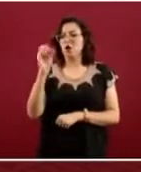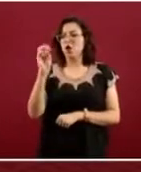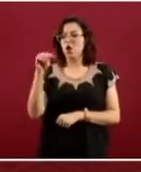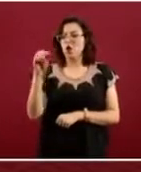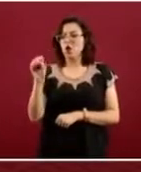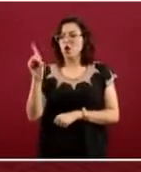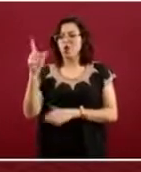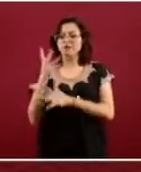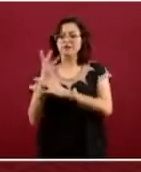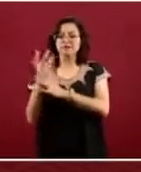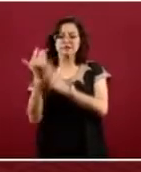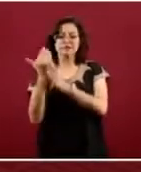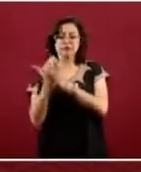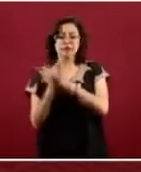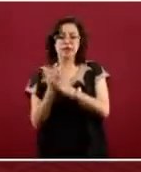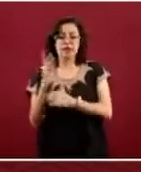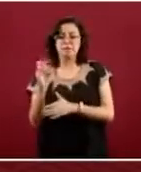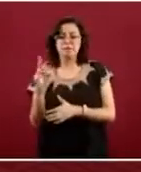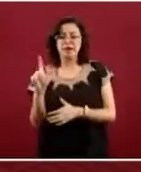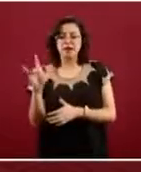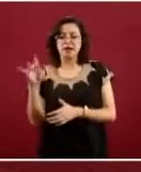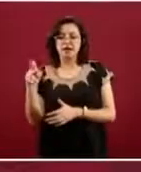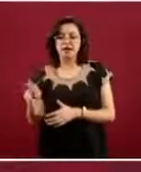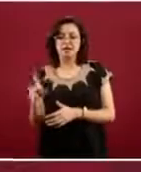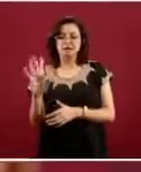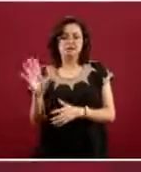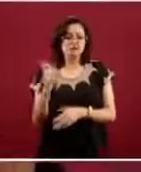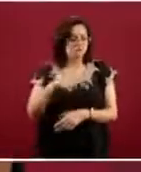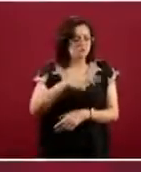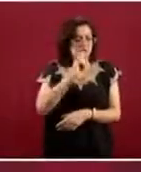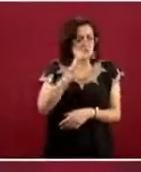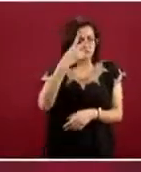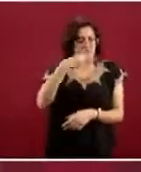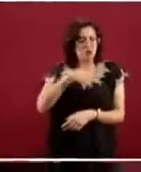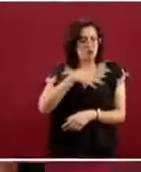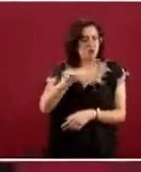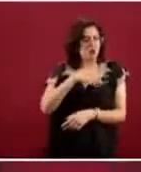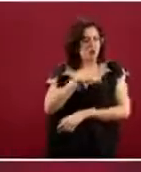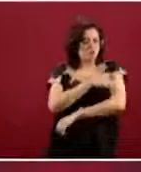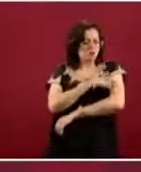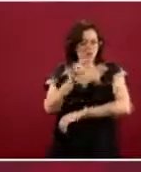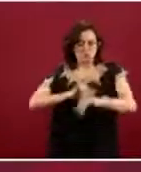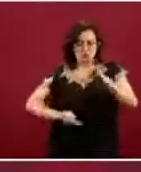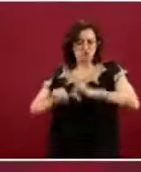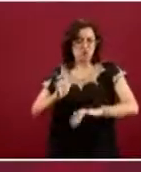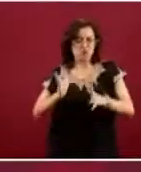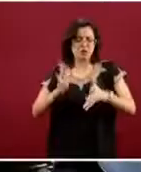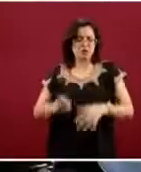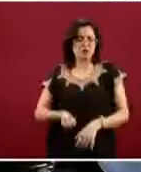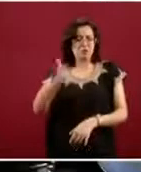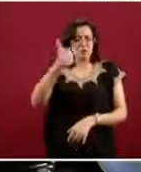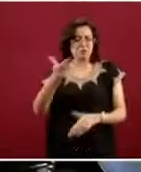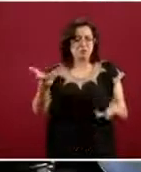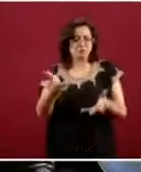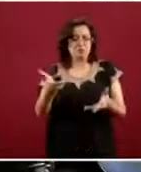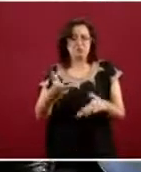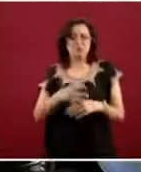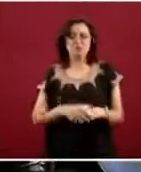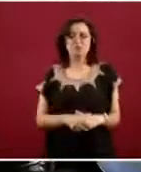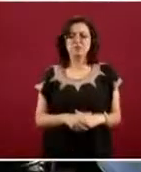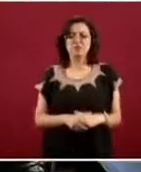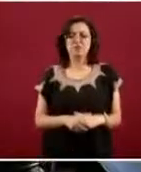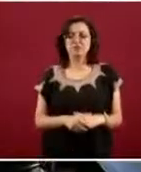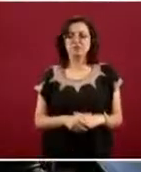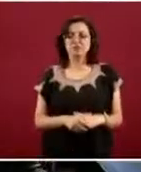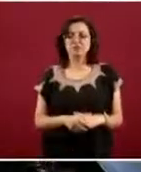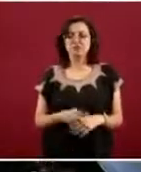la Organización Mundial de la Salud, es hacia SARS-CoV-2. Es decir, en México ya está desde el inicio y fuimos el primer país en tenerlo. Le doy la palabra al